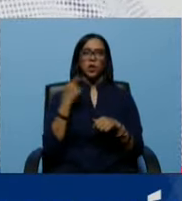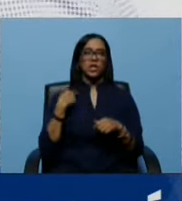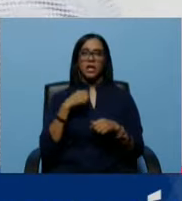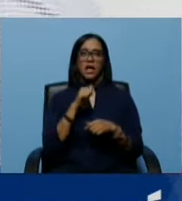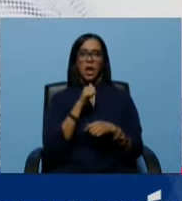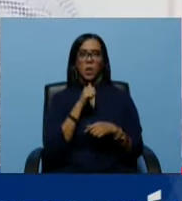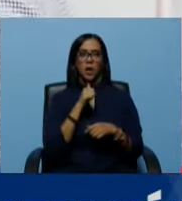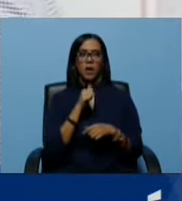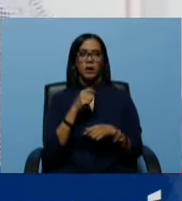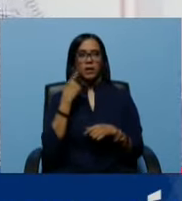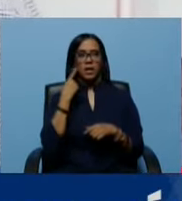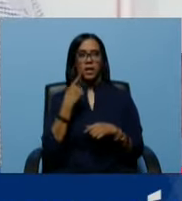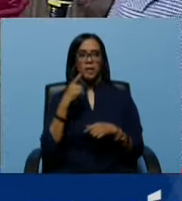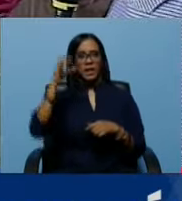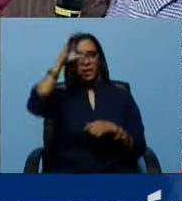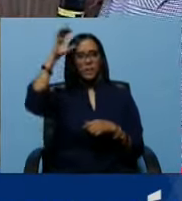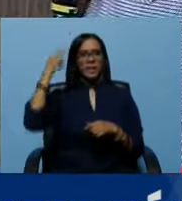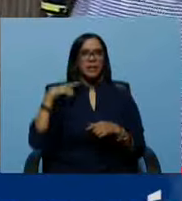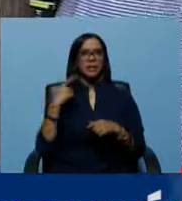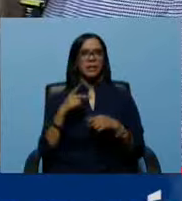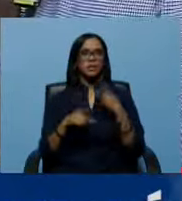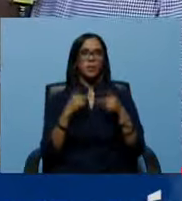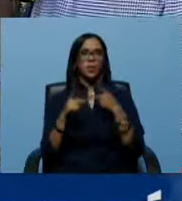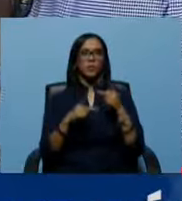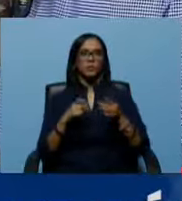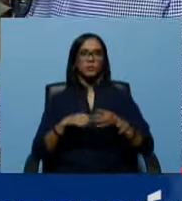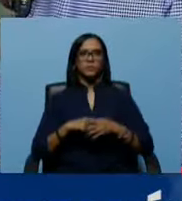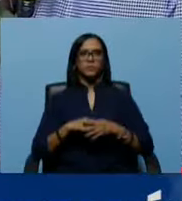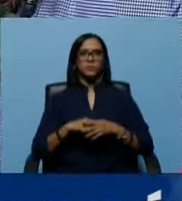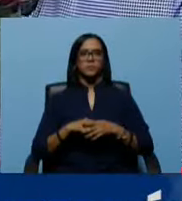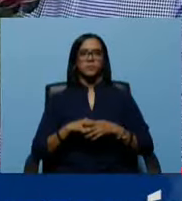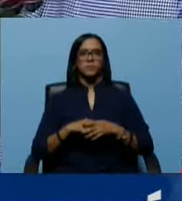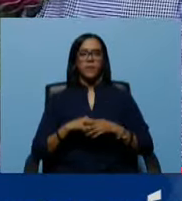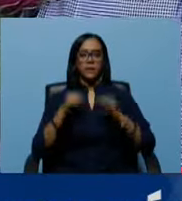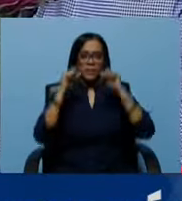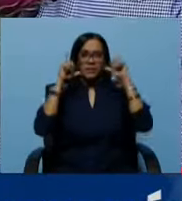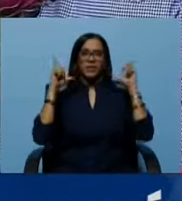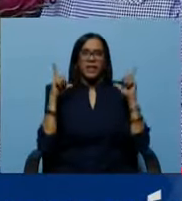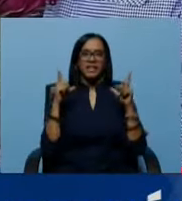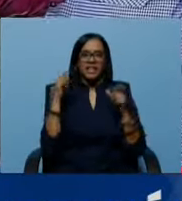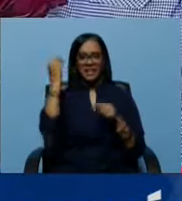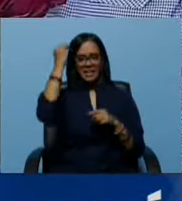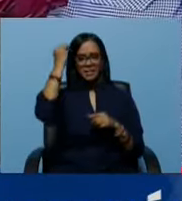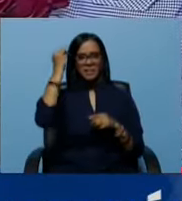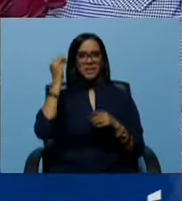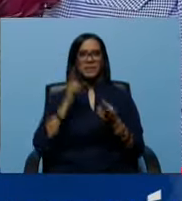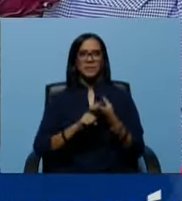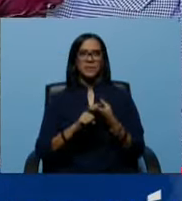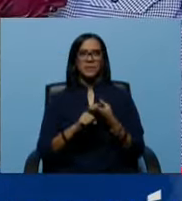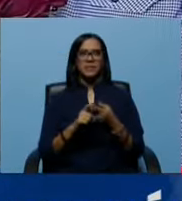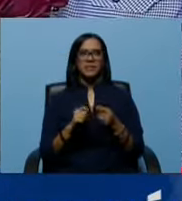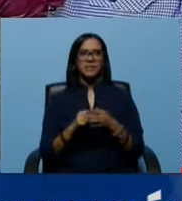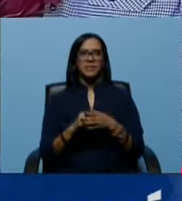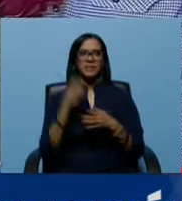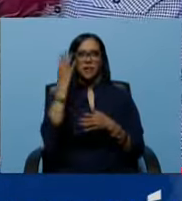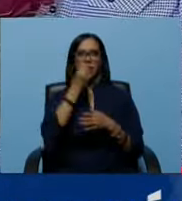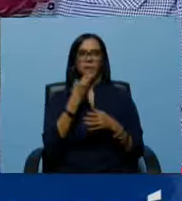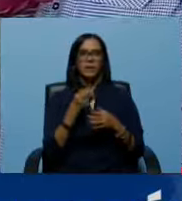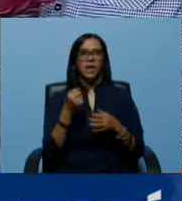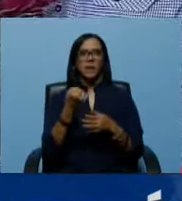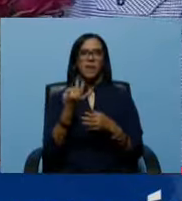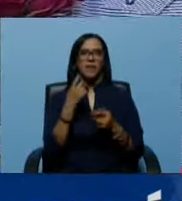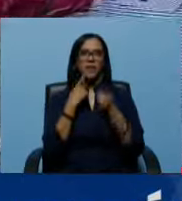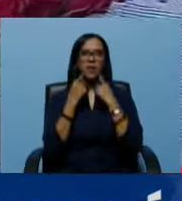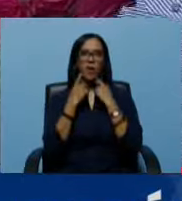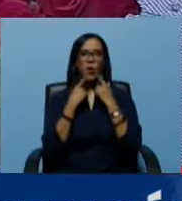esas están sin agua y mire la calidad que tiene ese producto. Impresionante, ¿no? ¿Qué te parece, Silita? Tenemos 21 variedades de colores